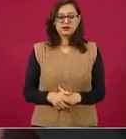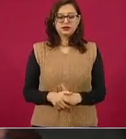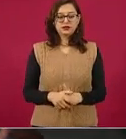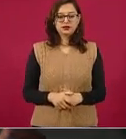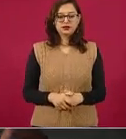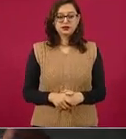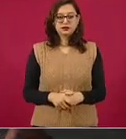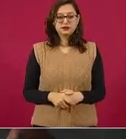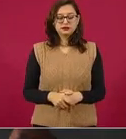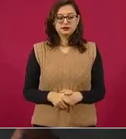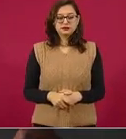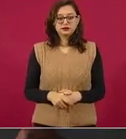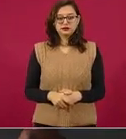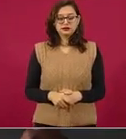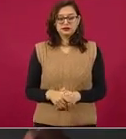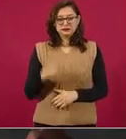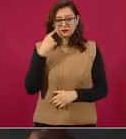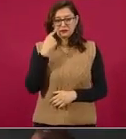Miren esto.